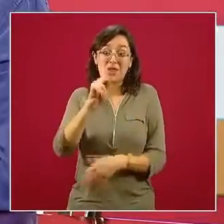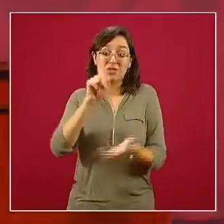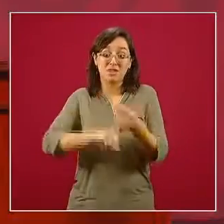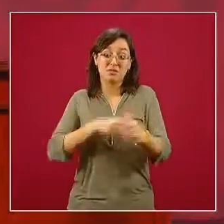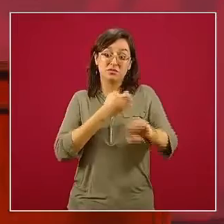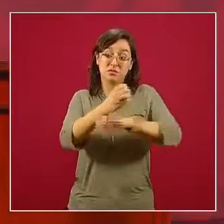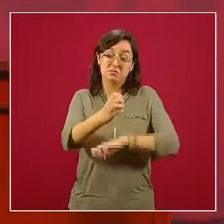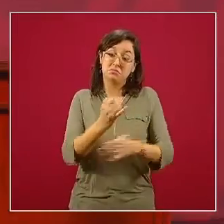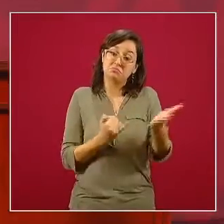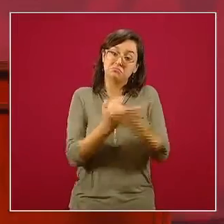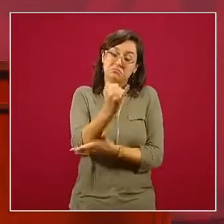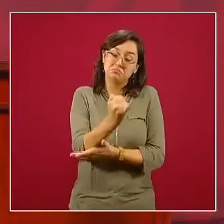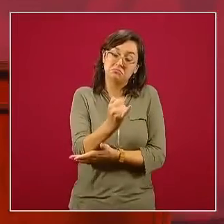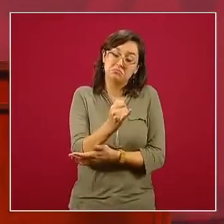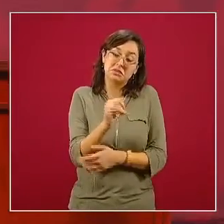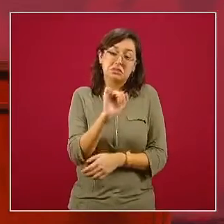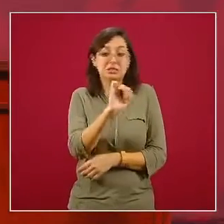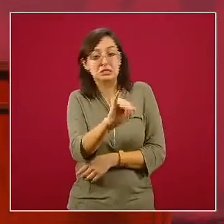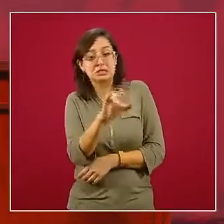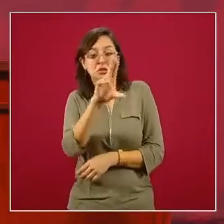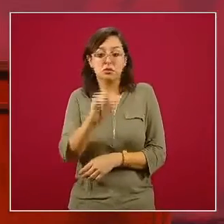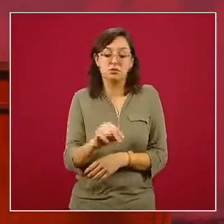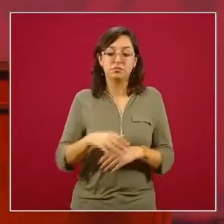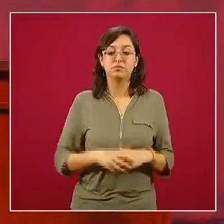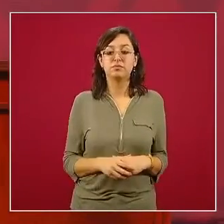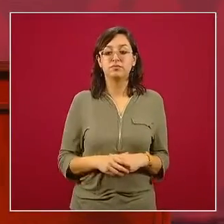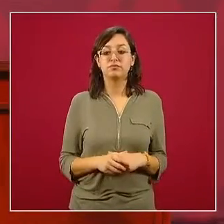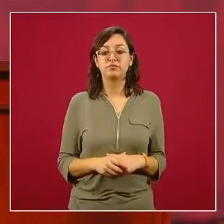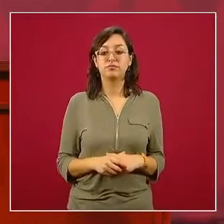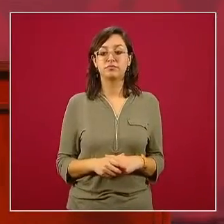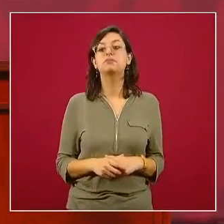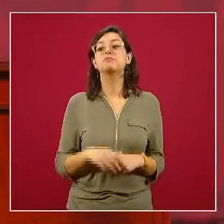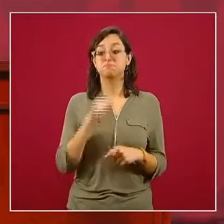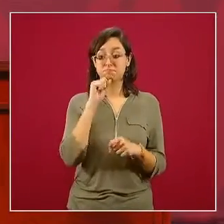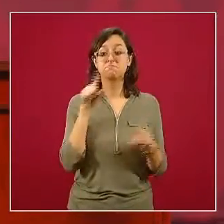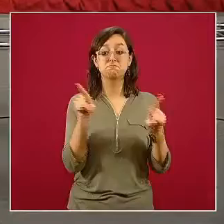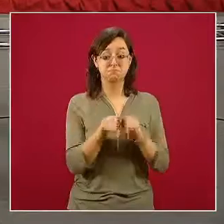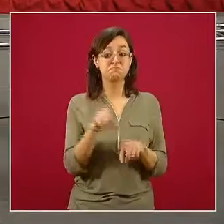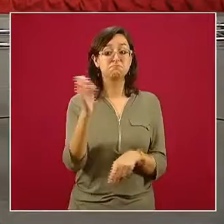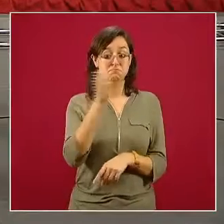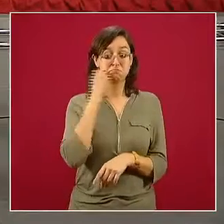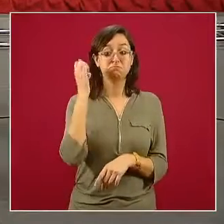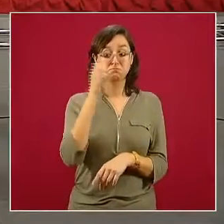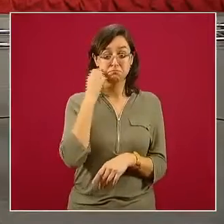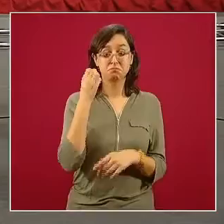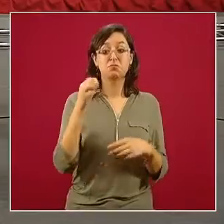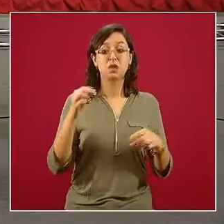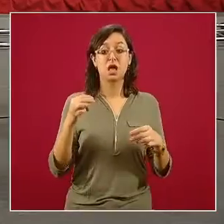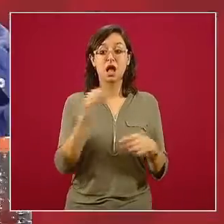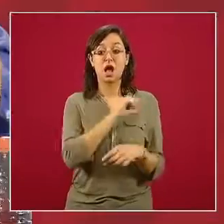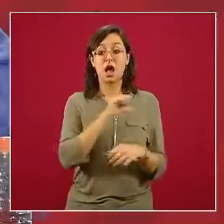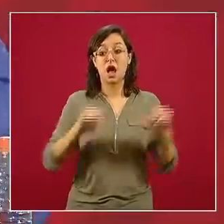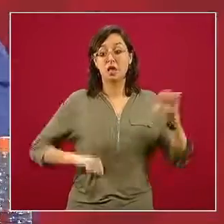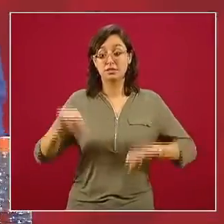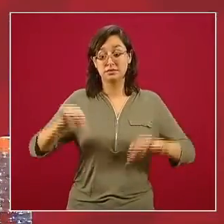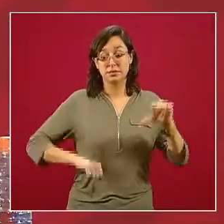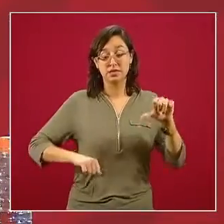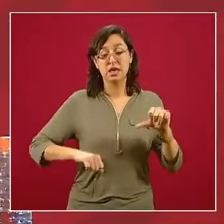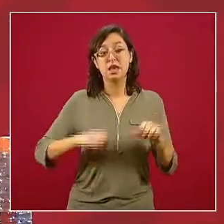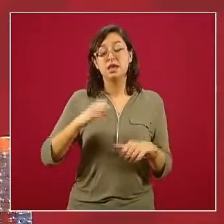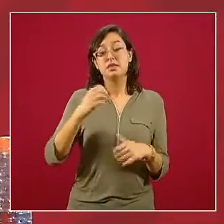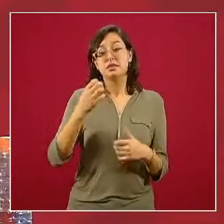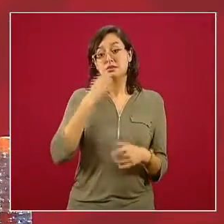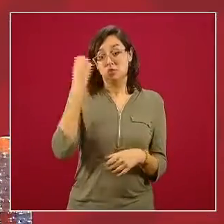efectivo. Y incluye la actividad escolar en los municipios verdes, solamente en los